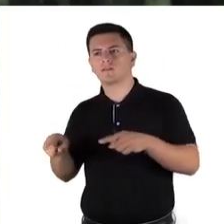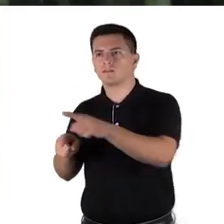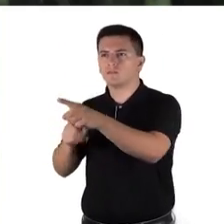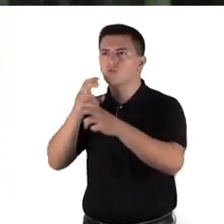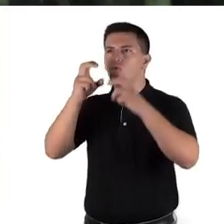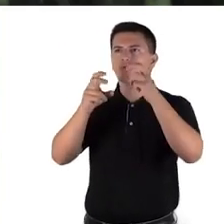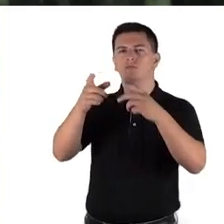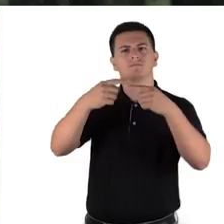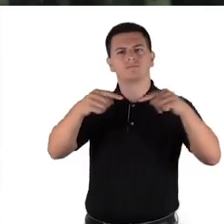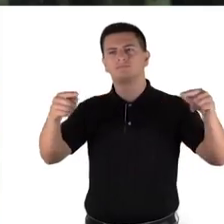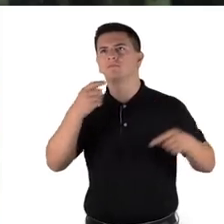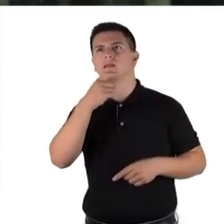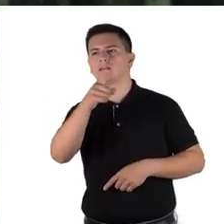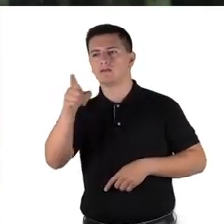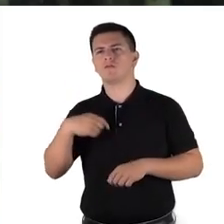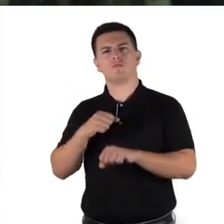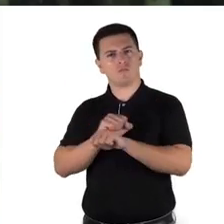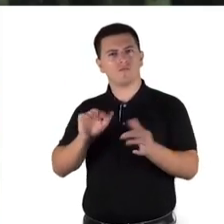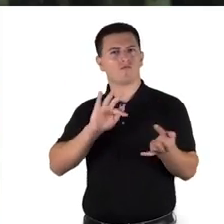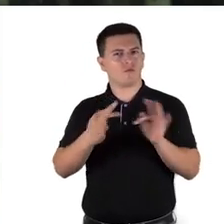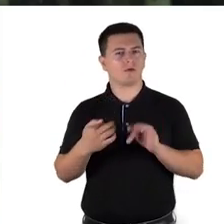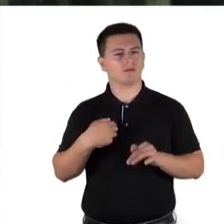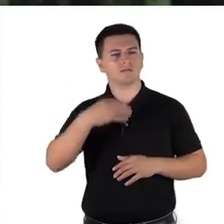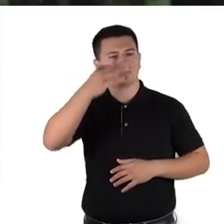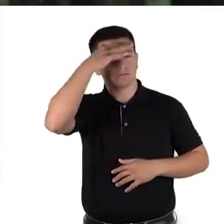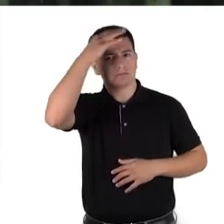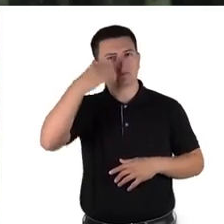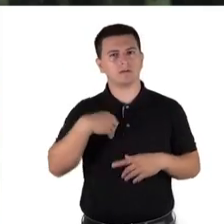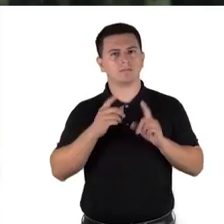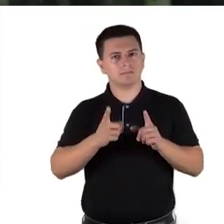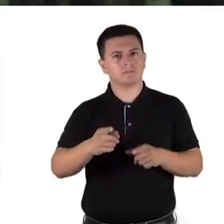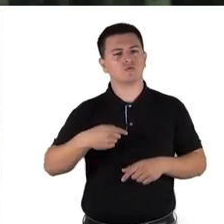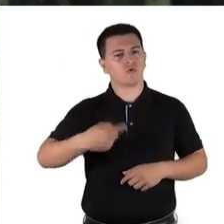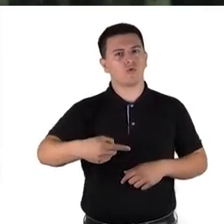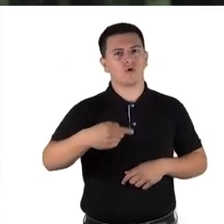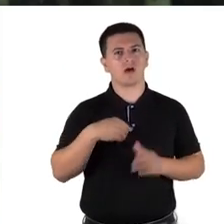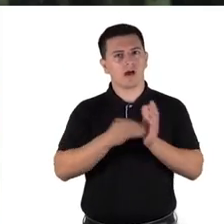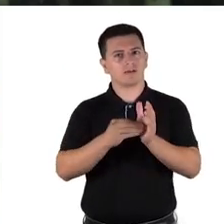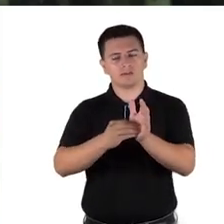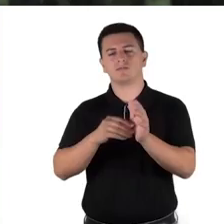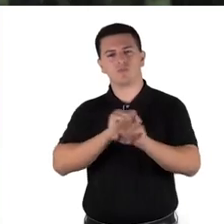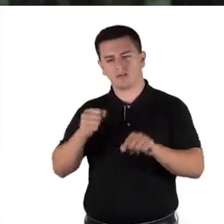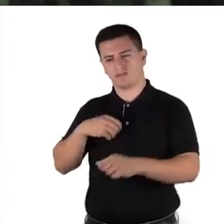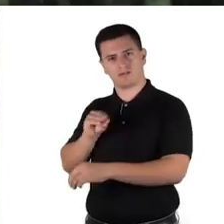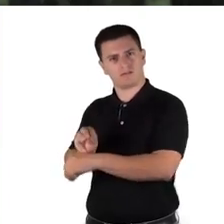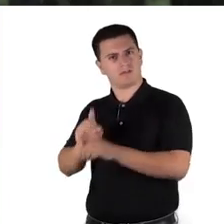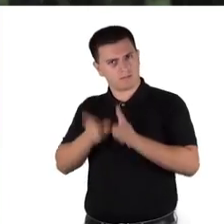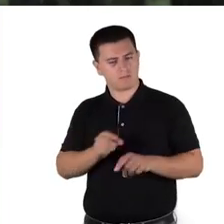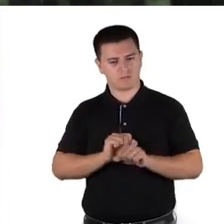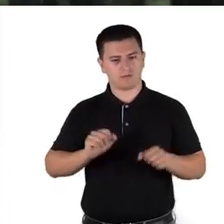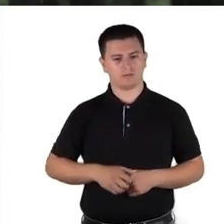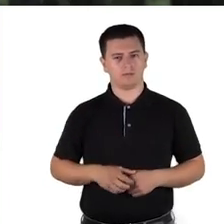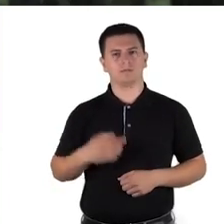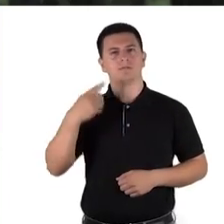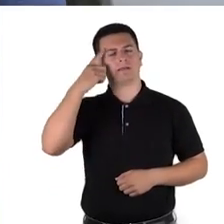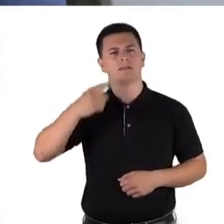formas, de los aromas. Entonces, ¿cómo ver nosotros como adultos? Vernos como un potencial de enseñanza y de aprendizaje del niño en lo que